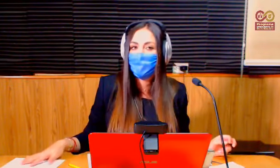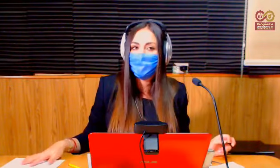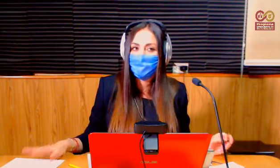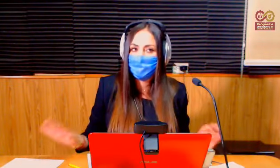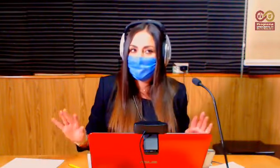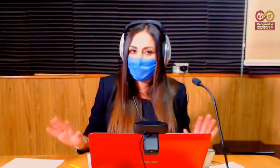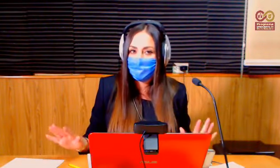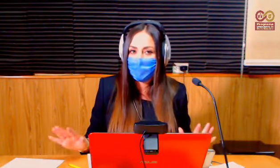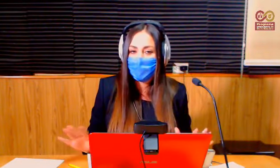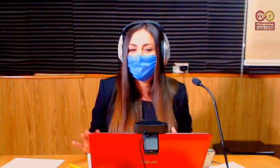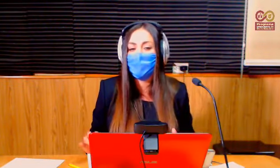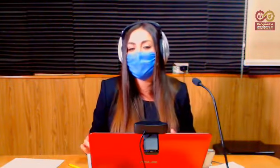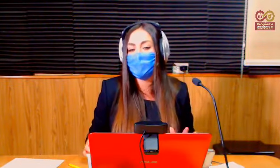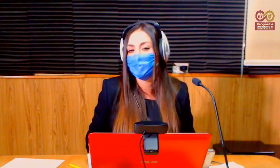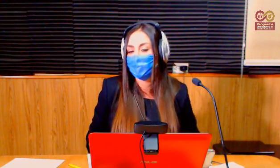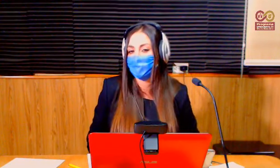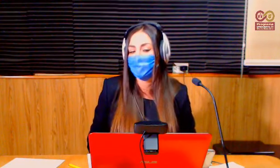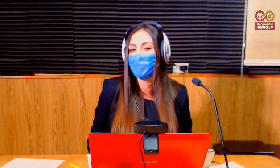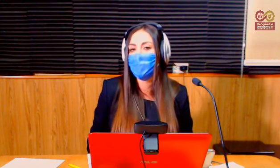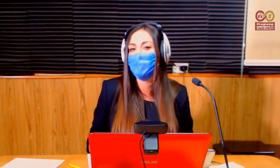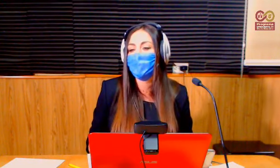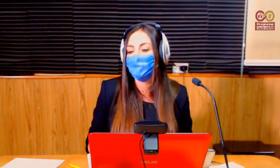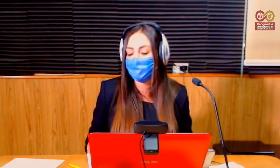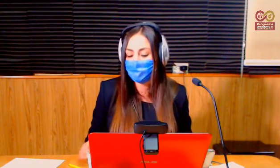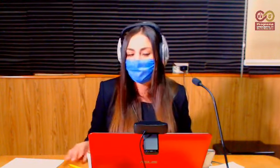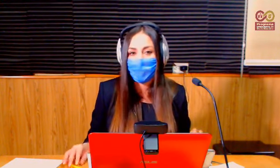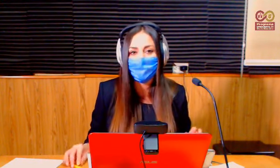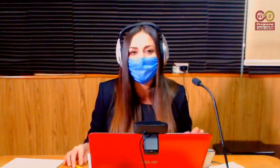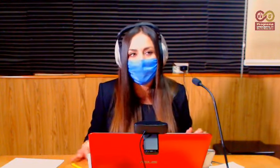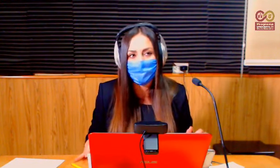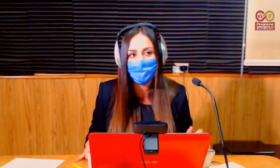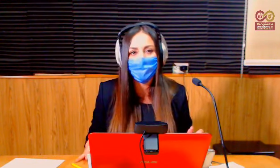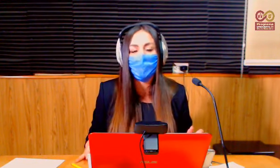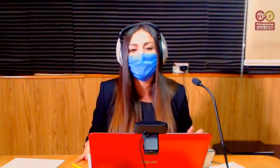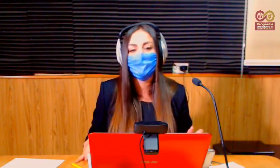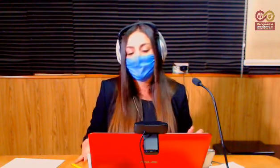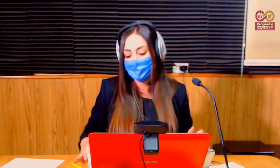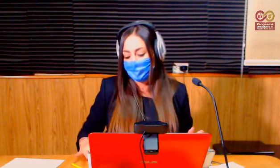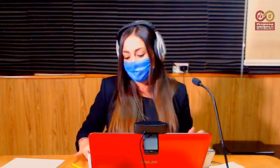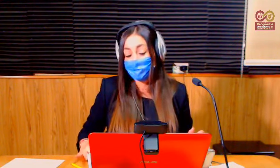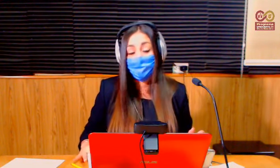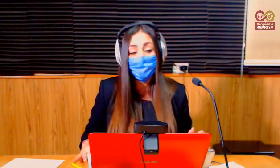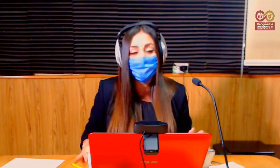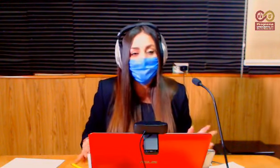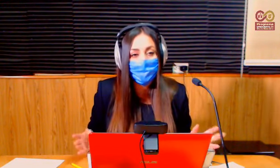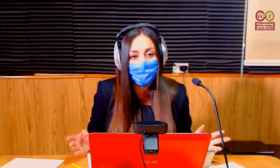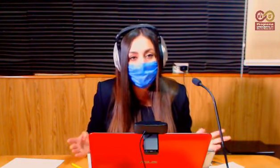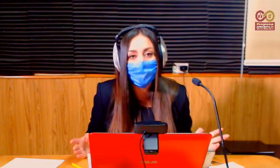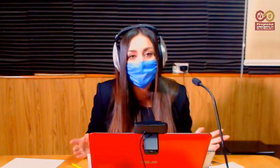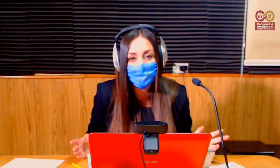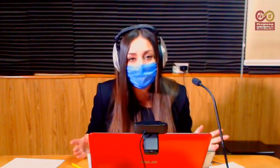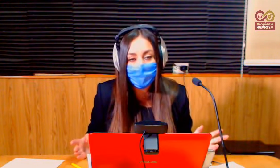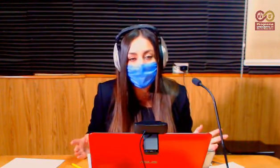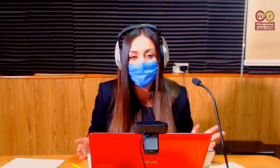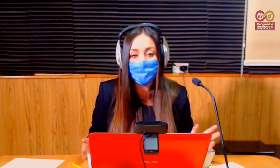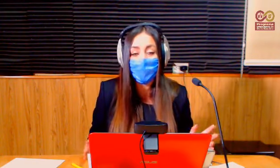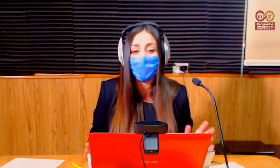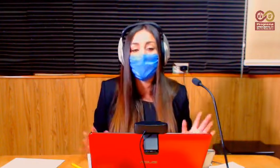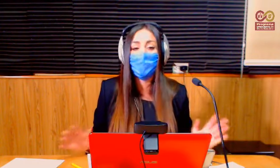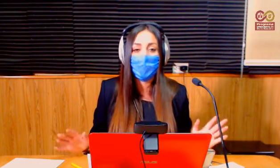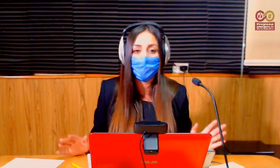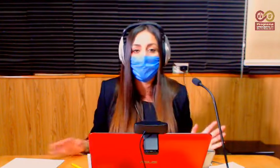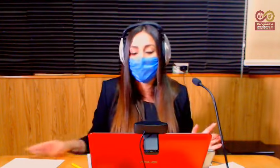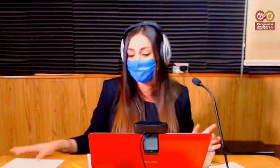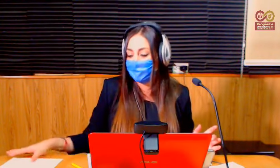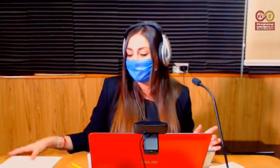platicar ya a finalizar sobre el programa emergente de oferta educativa, que muchos jóvenes aún no lo conocen, y que es una